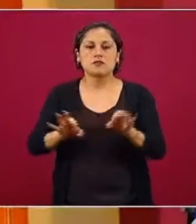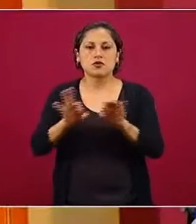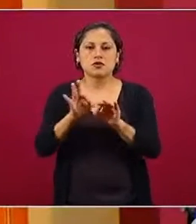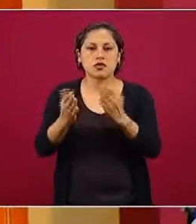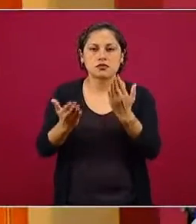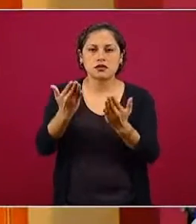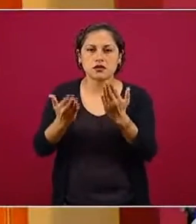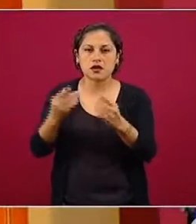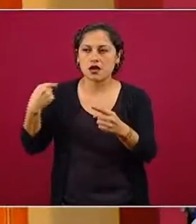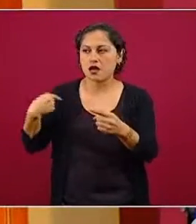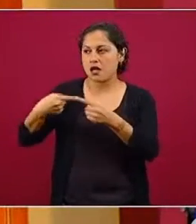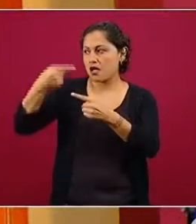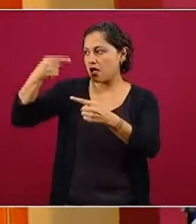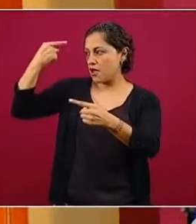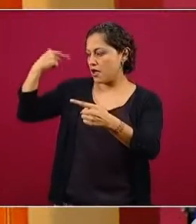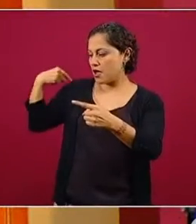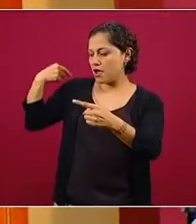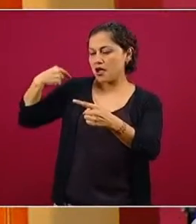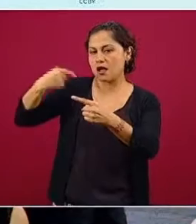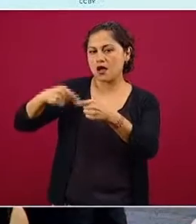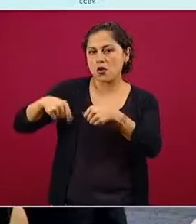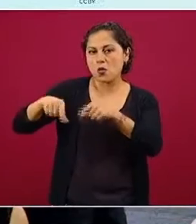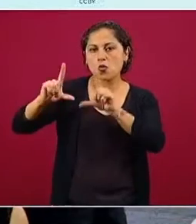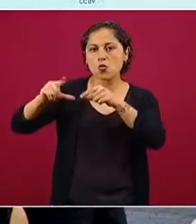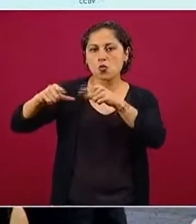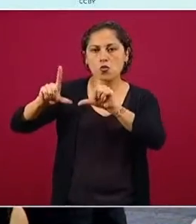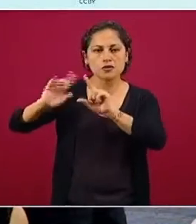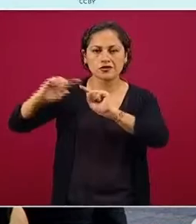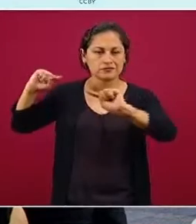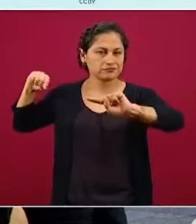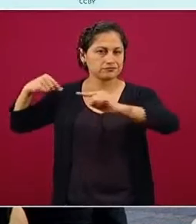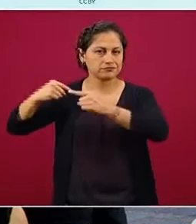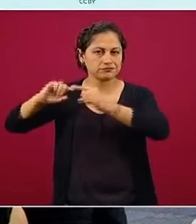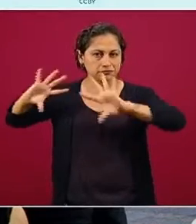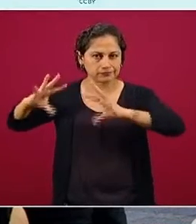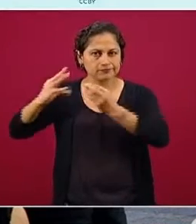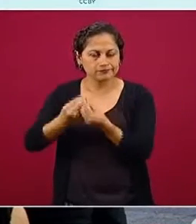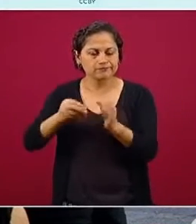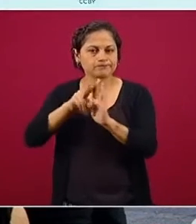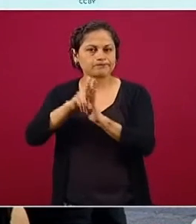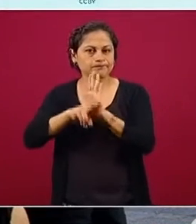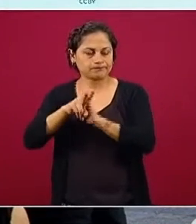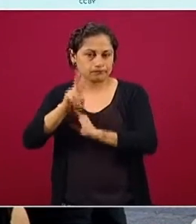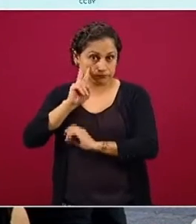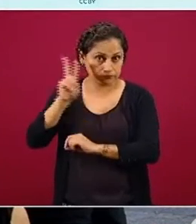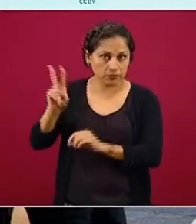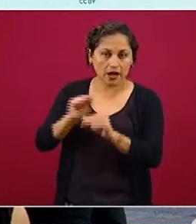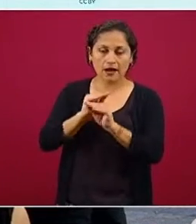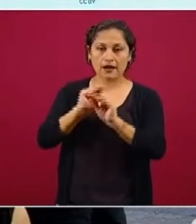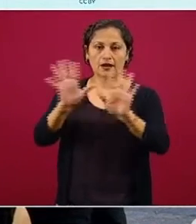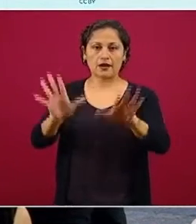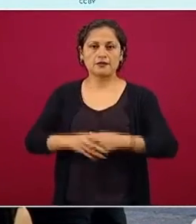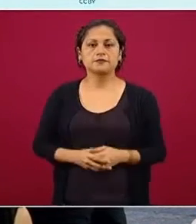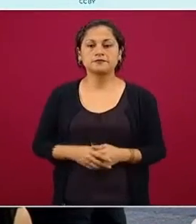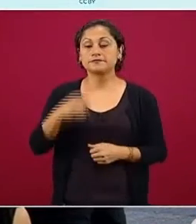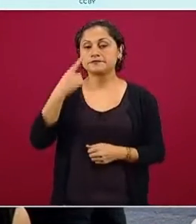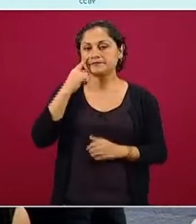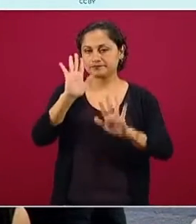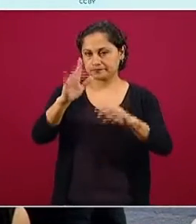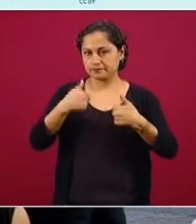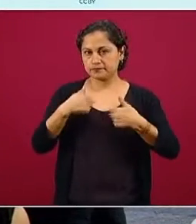cambiando las gráficas, nos ayuda a entender más fácilmente el mensaje. Antes de entrar en la animación, voy a poner los